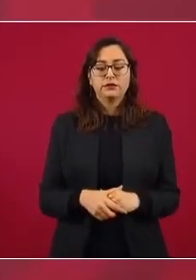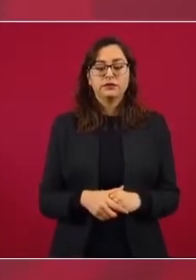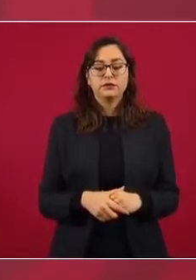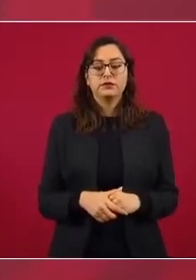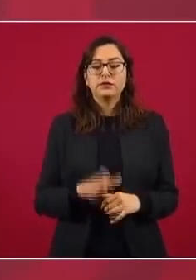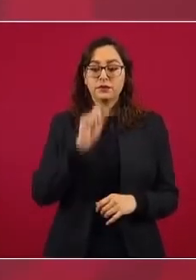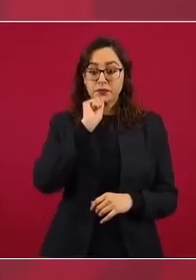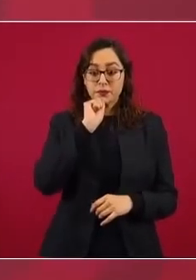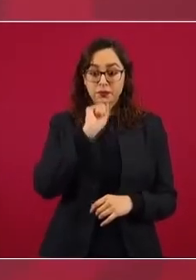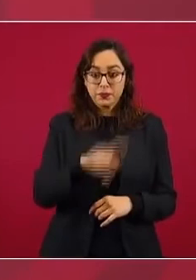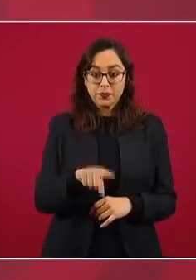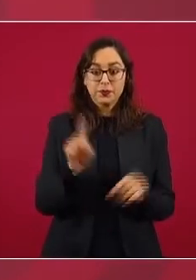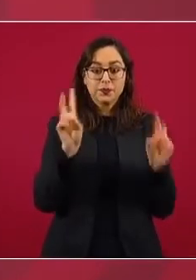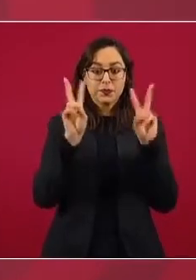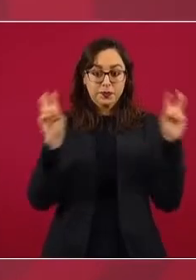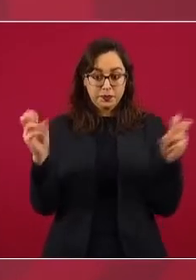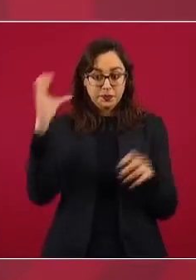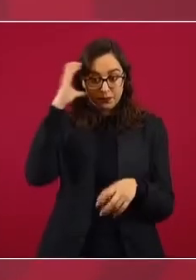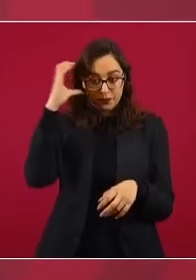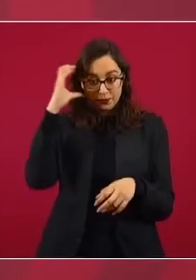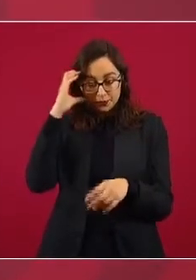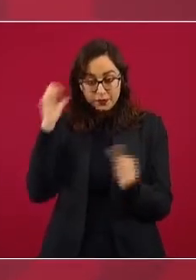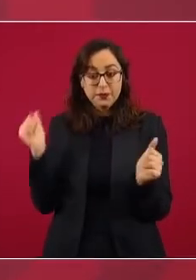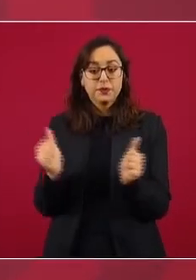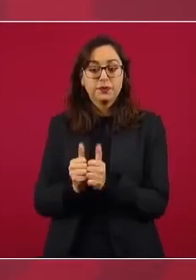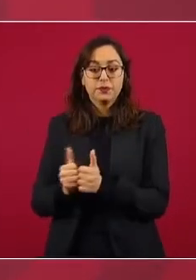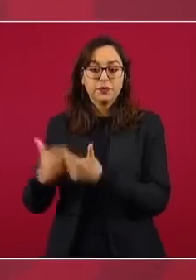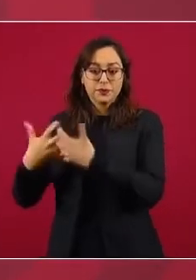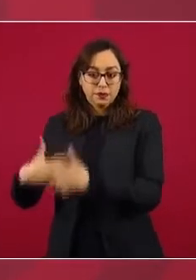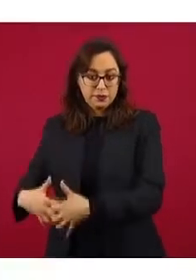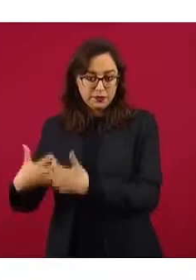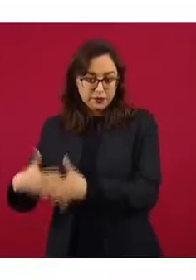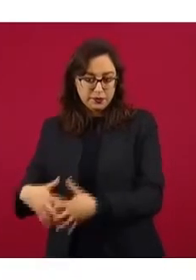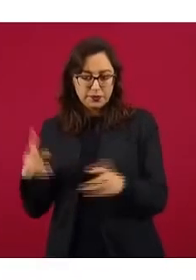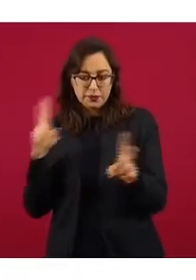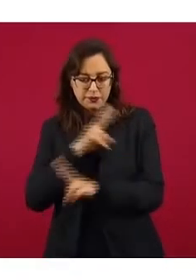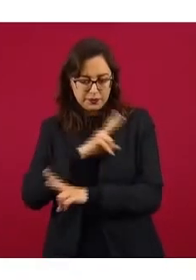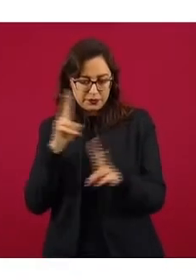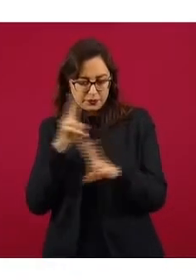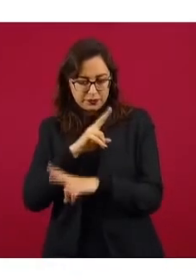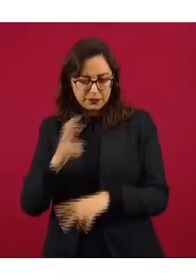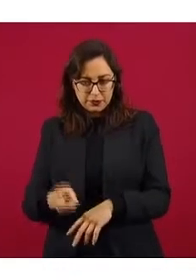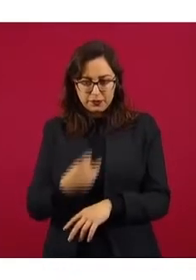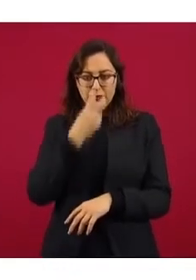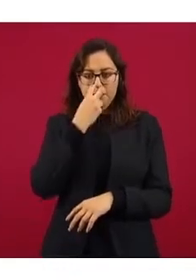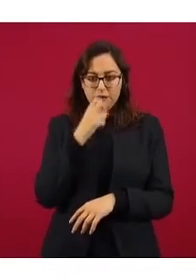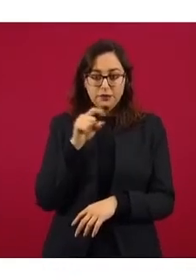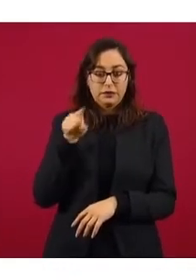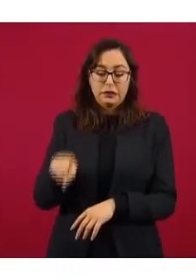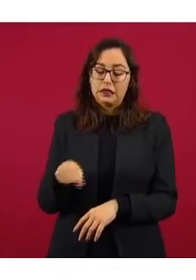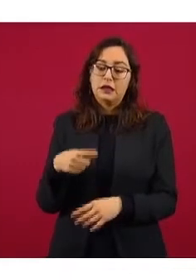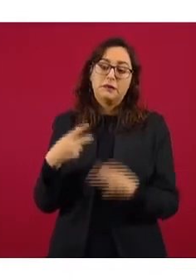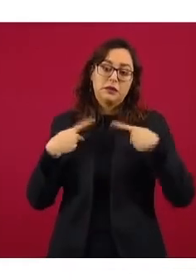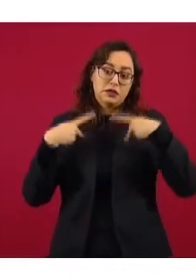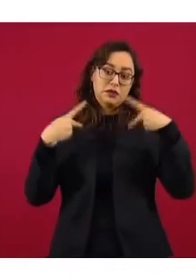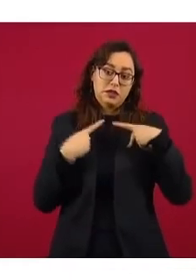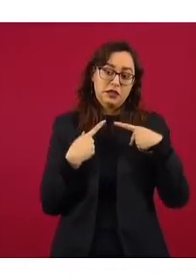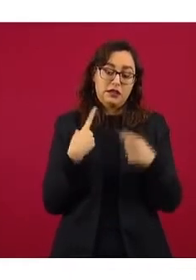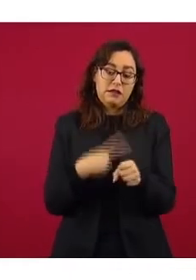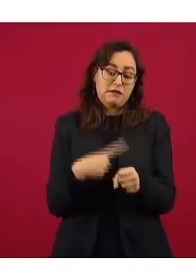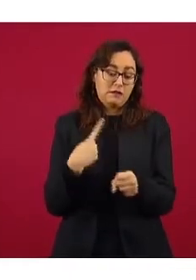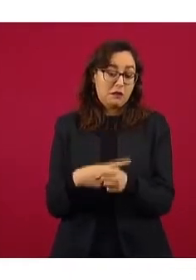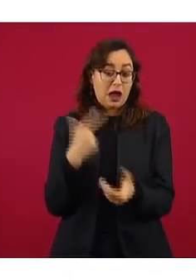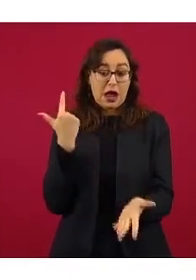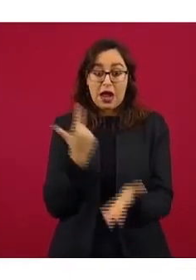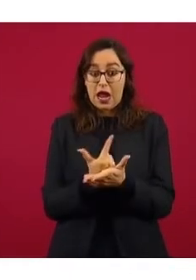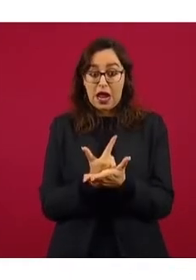misma idea, pero para camas con ventilador. Estas son las camas necesarias para las personas críticamente enfermas. Es